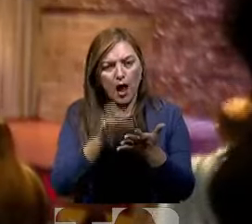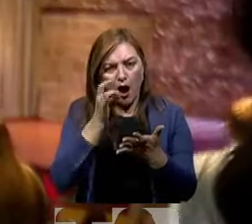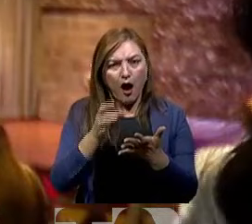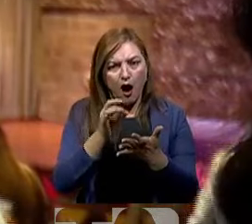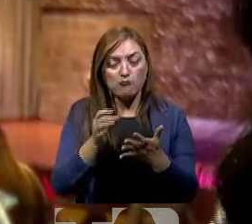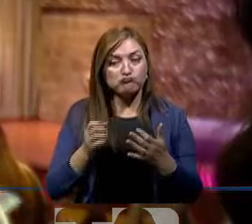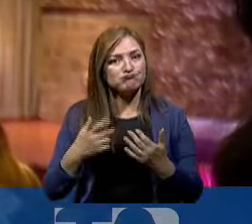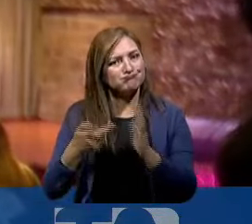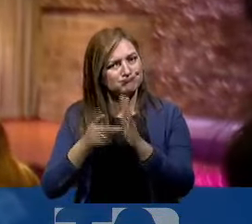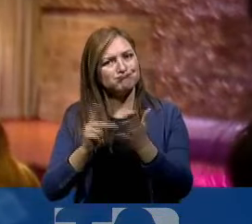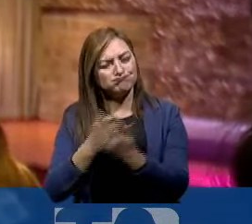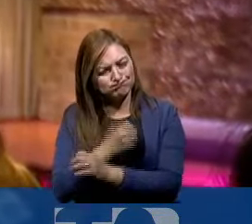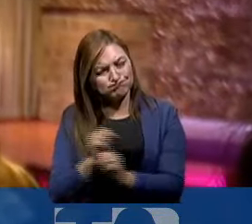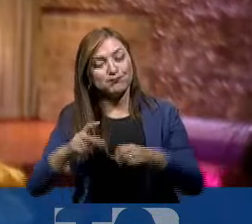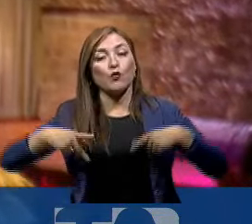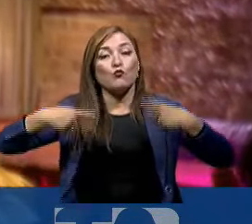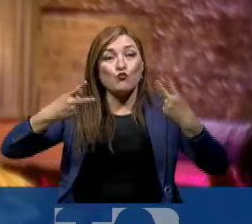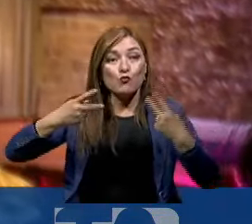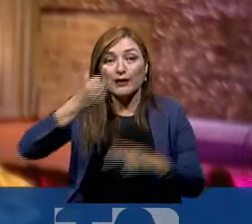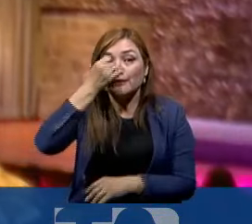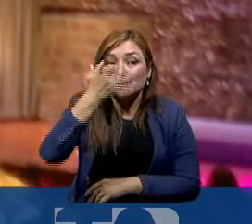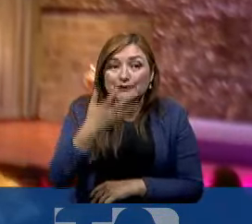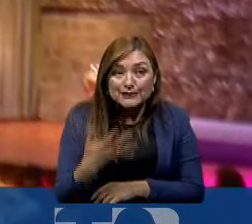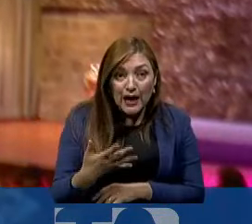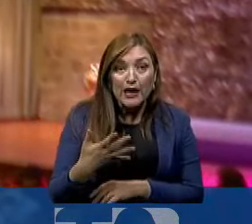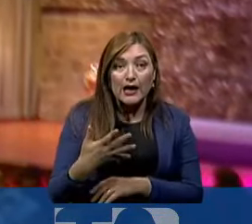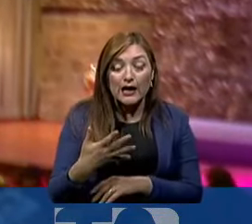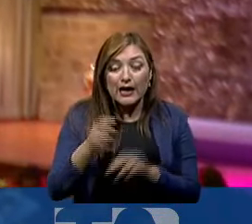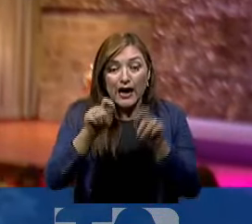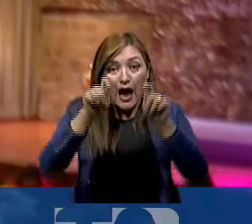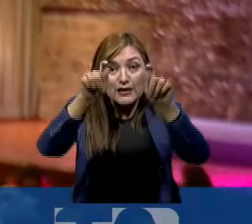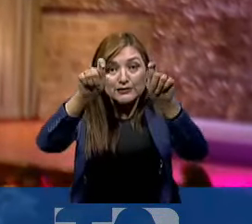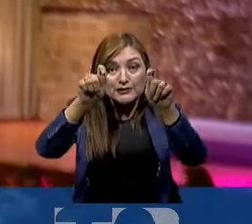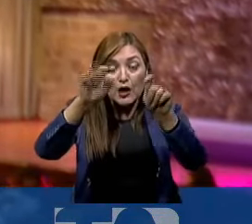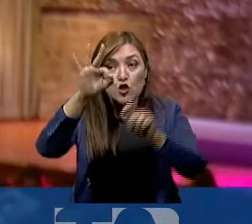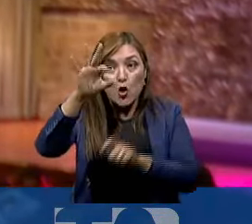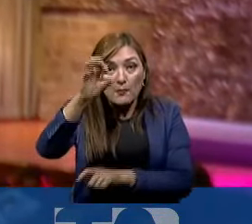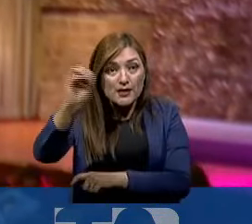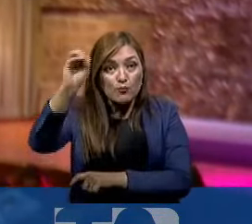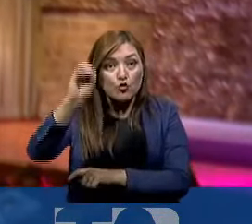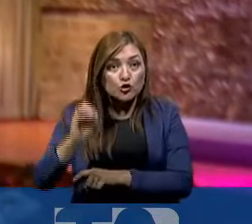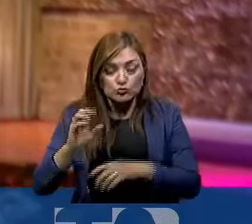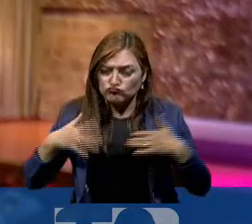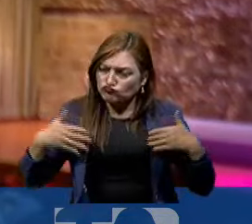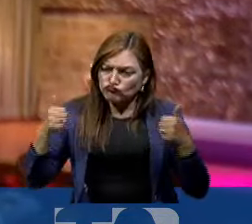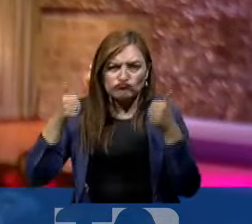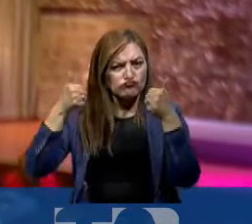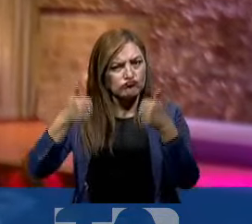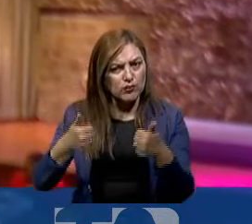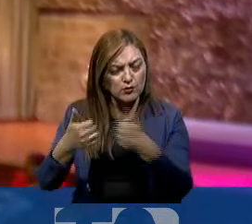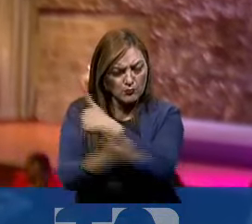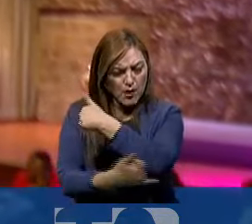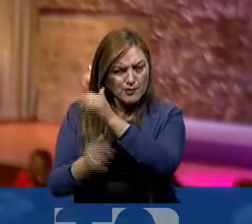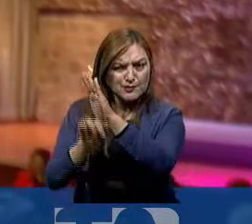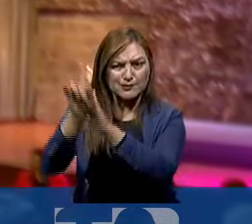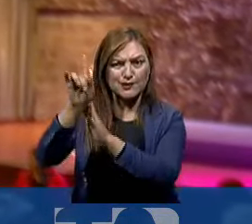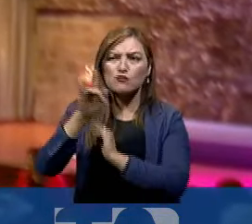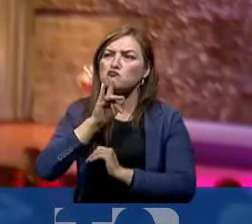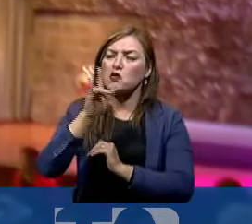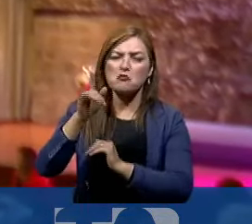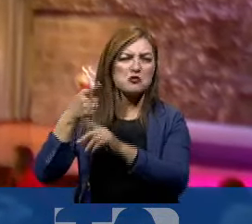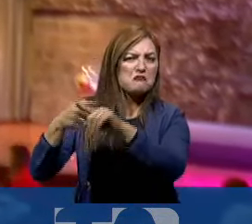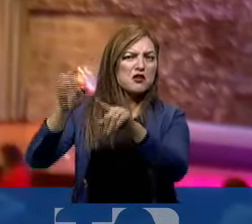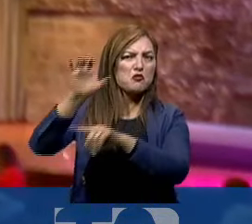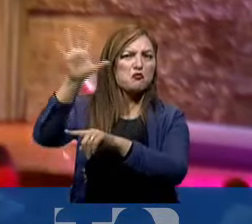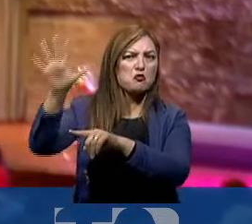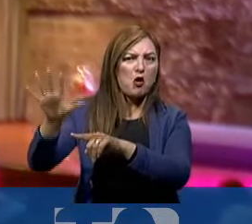importancia de los diagnósticos. La leucemia, por ejemplo, puede tener un 90% de curación. Y pasa en los países desarrollados. Del 80